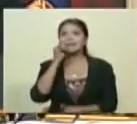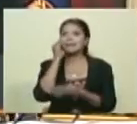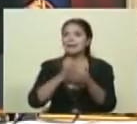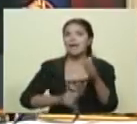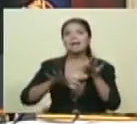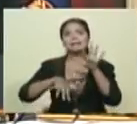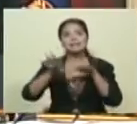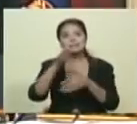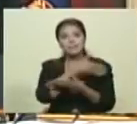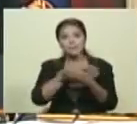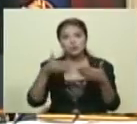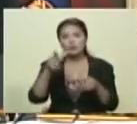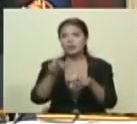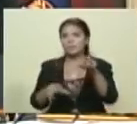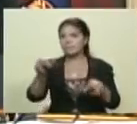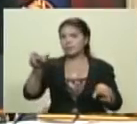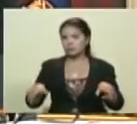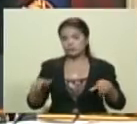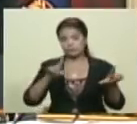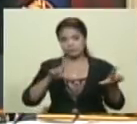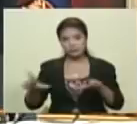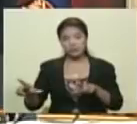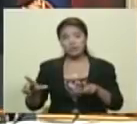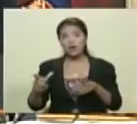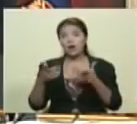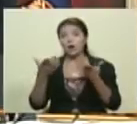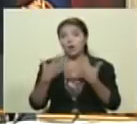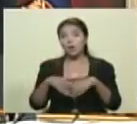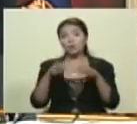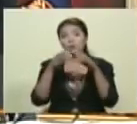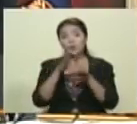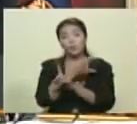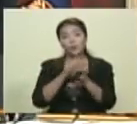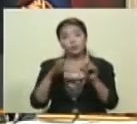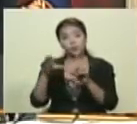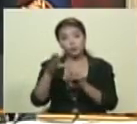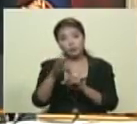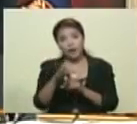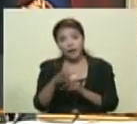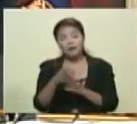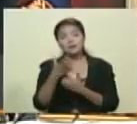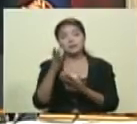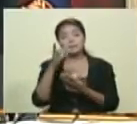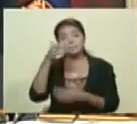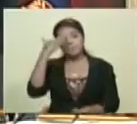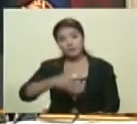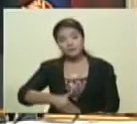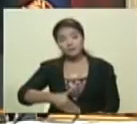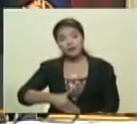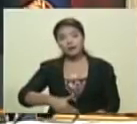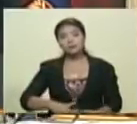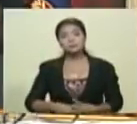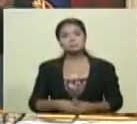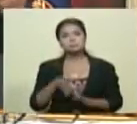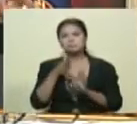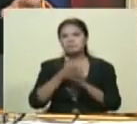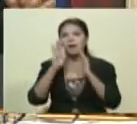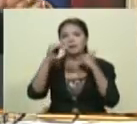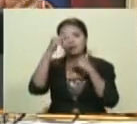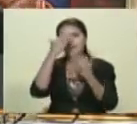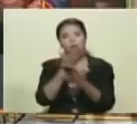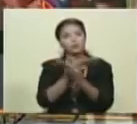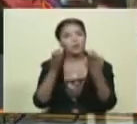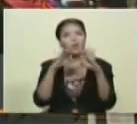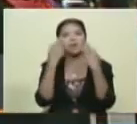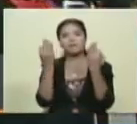15 millones de carnetizados. Un movimiento sociocultural, cívico-militar, para atender a la familia,